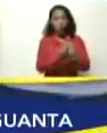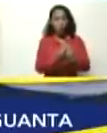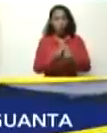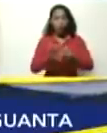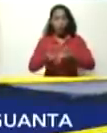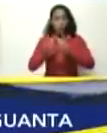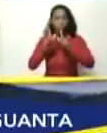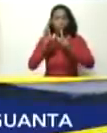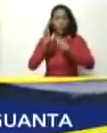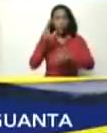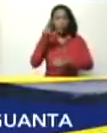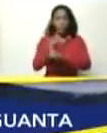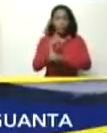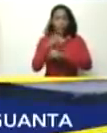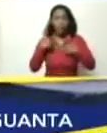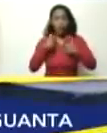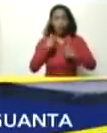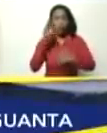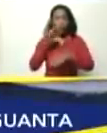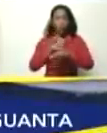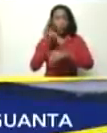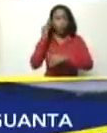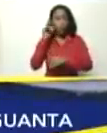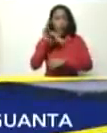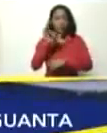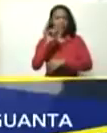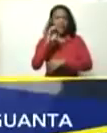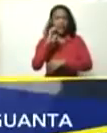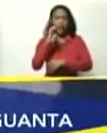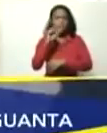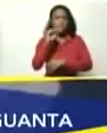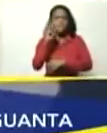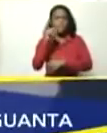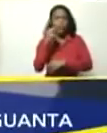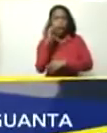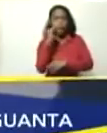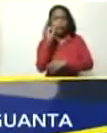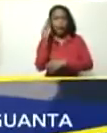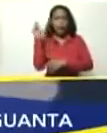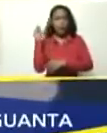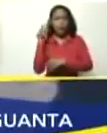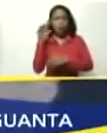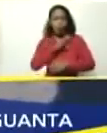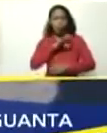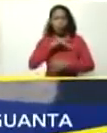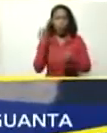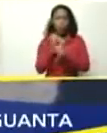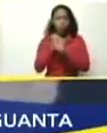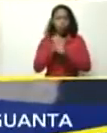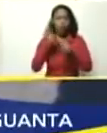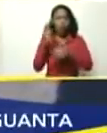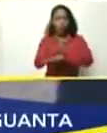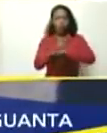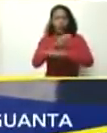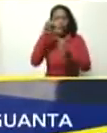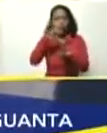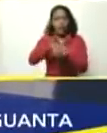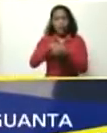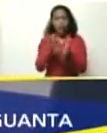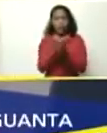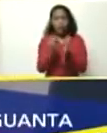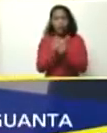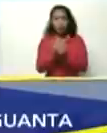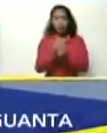autoridad única de salud, la doctora Yemaira Villasmín, y la responsable de nuestro gabinete de gestión social de la gobernación del estado Anzoátegui, Mirlian